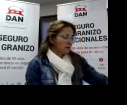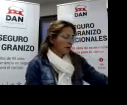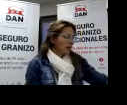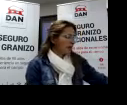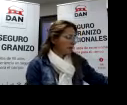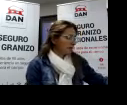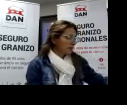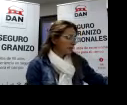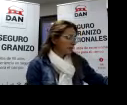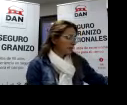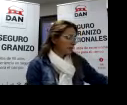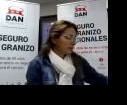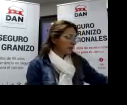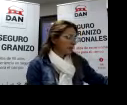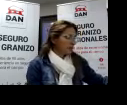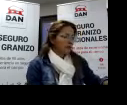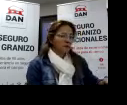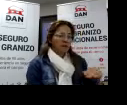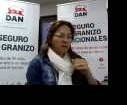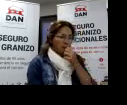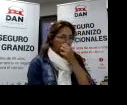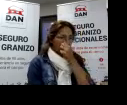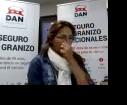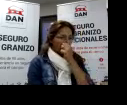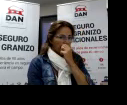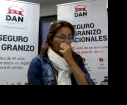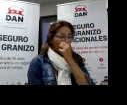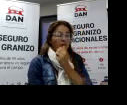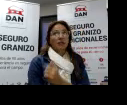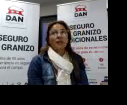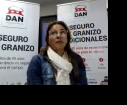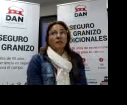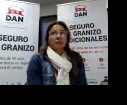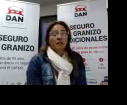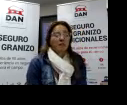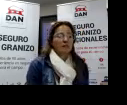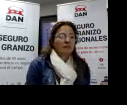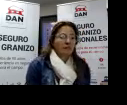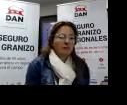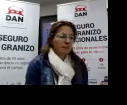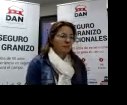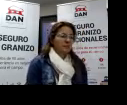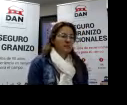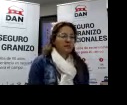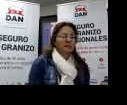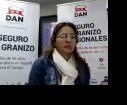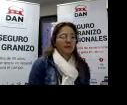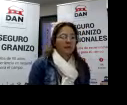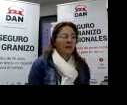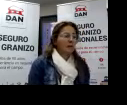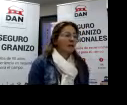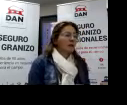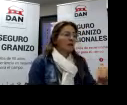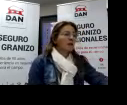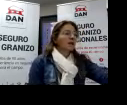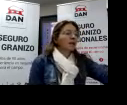más seco, cuando tenemos situaciones más secas. Pero en pleno invierno, con situaciones más secas, lo que provocamos son heladas más